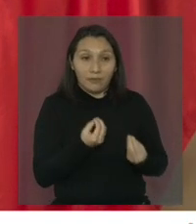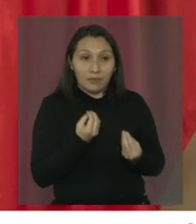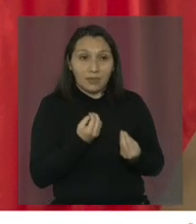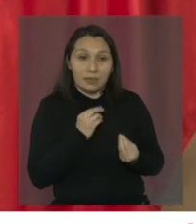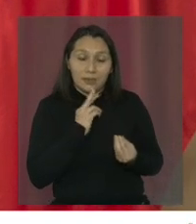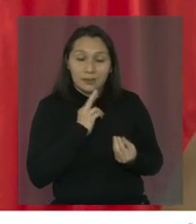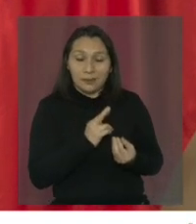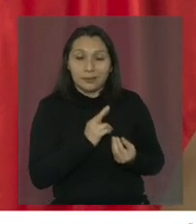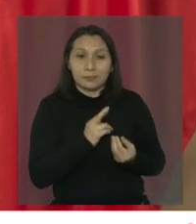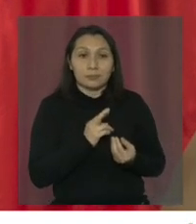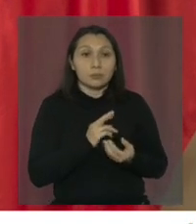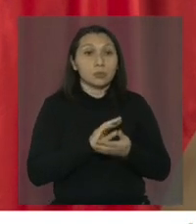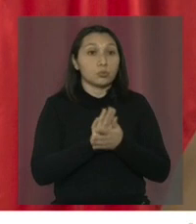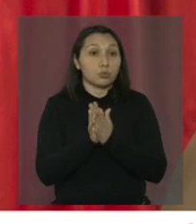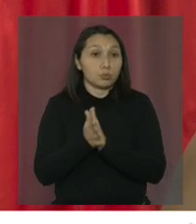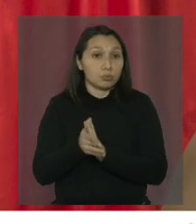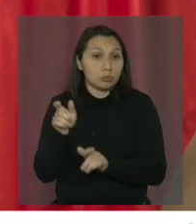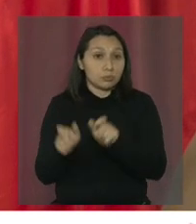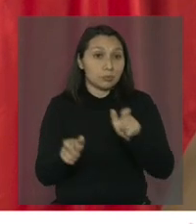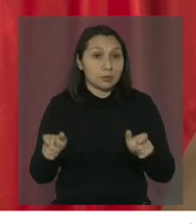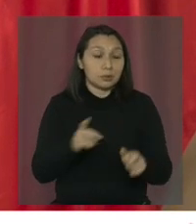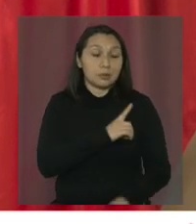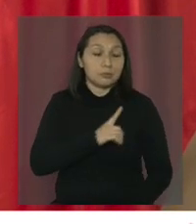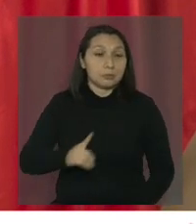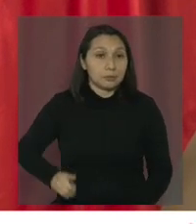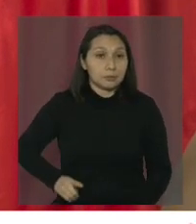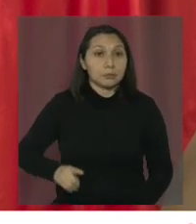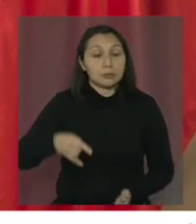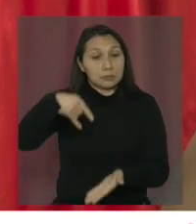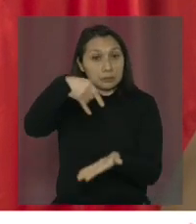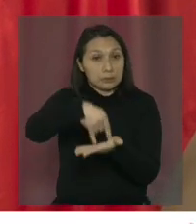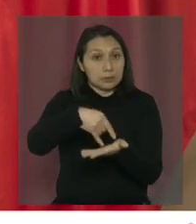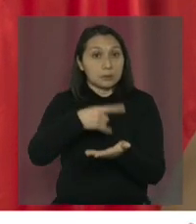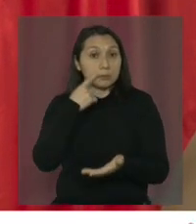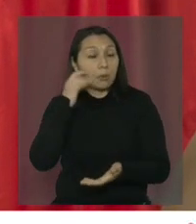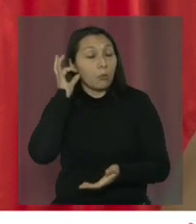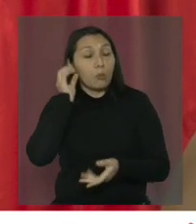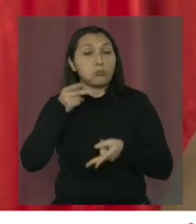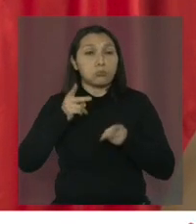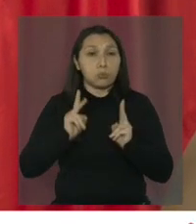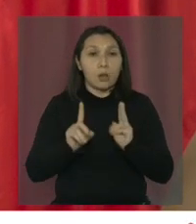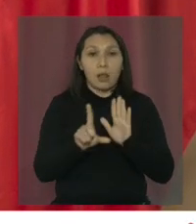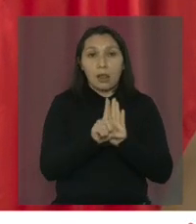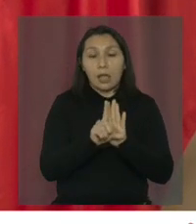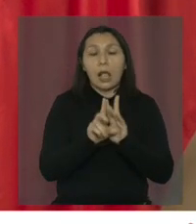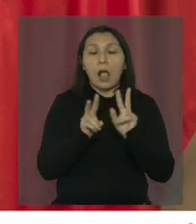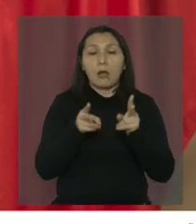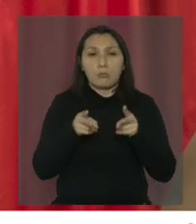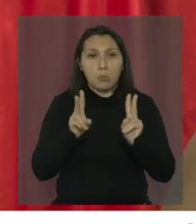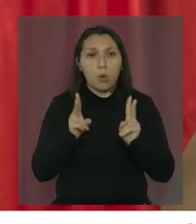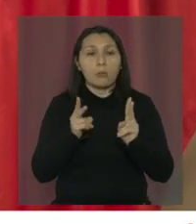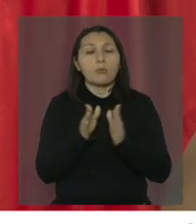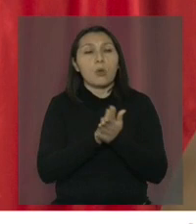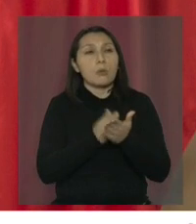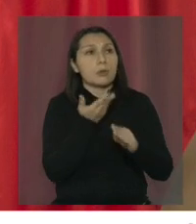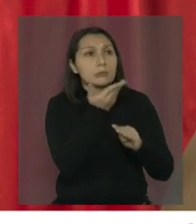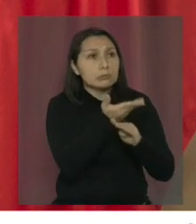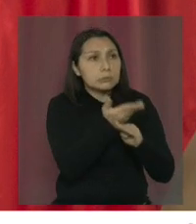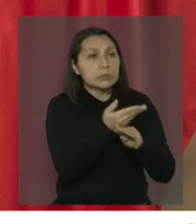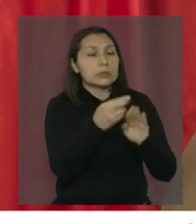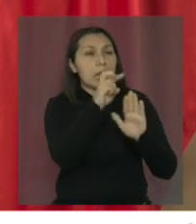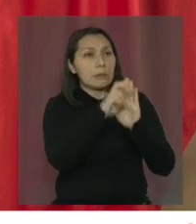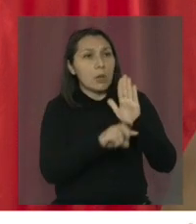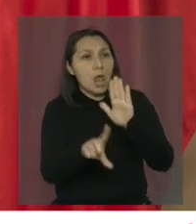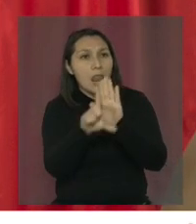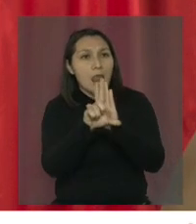todos los y las parlamentarias tienen facultades legislativas tanto para presentar mociones proyectos de ley